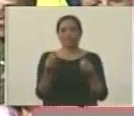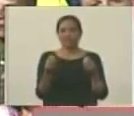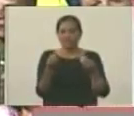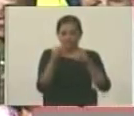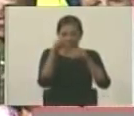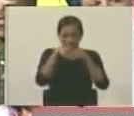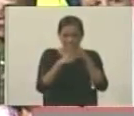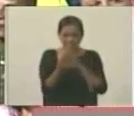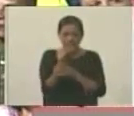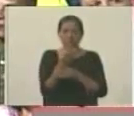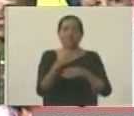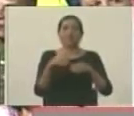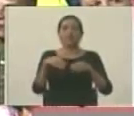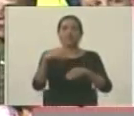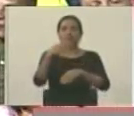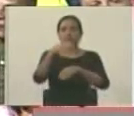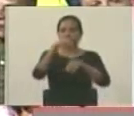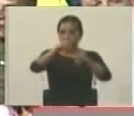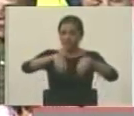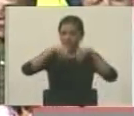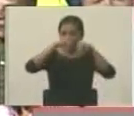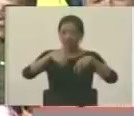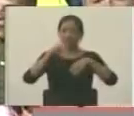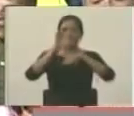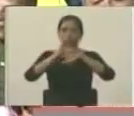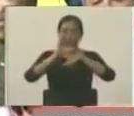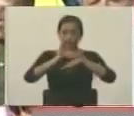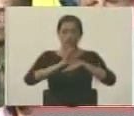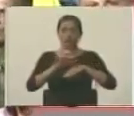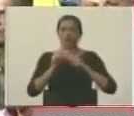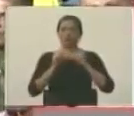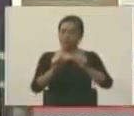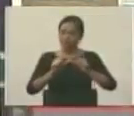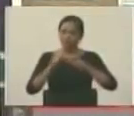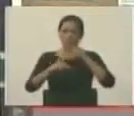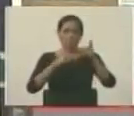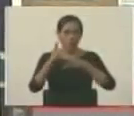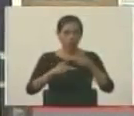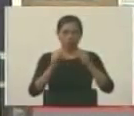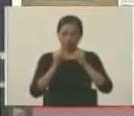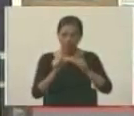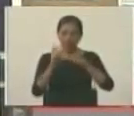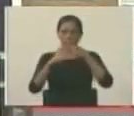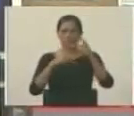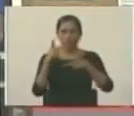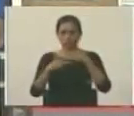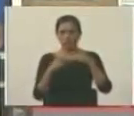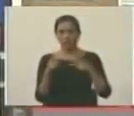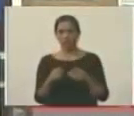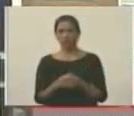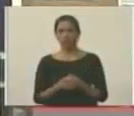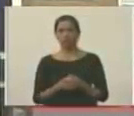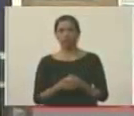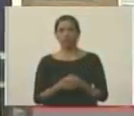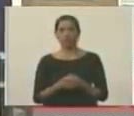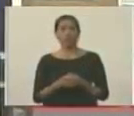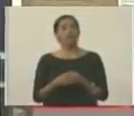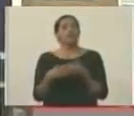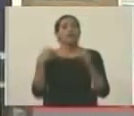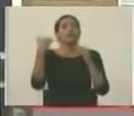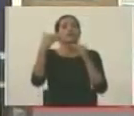que sigamos produciendo. Gobernador Julio León Heredia, sigamos produciendo. La elevación de la producción se